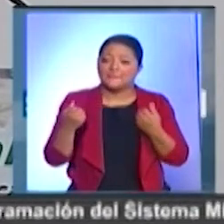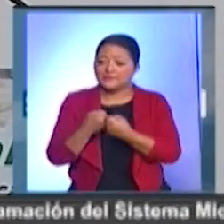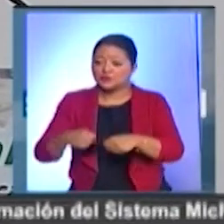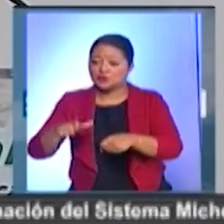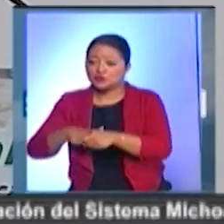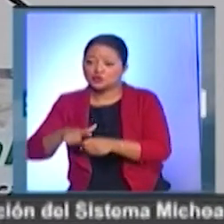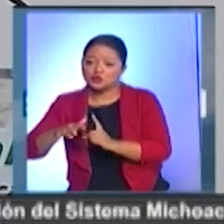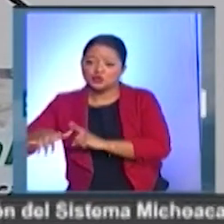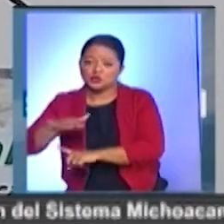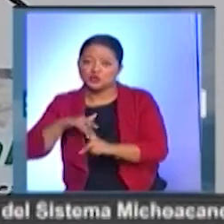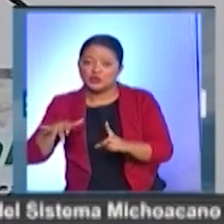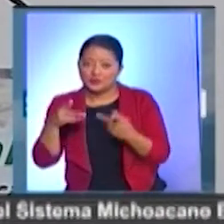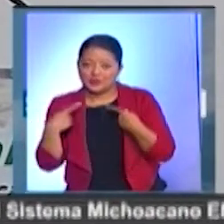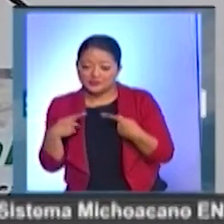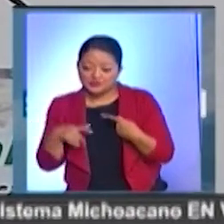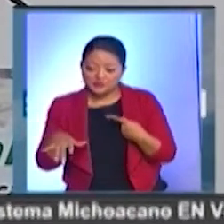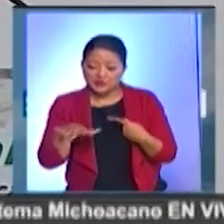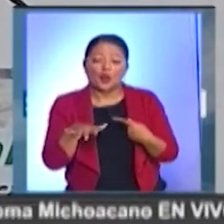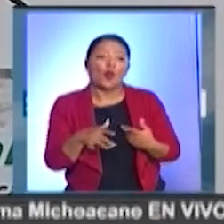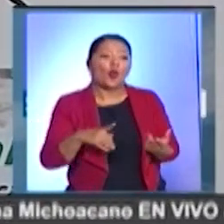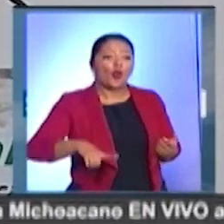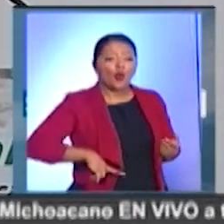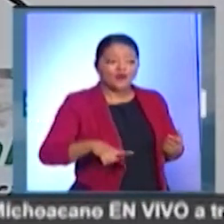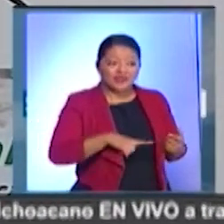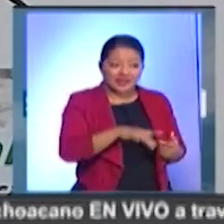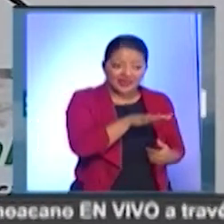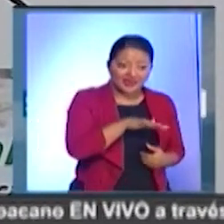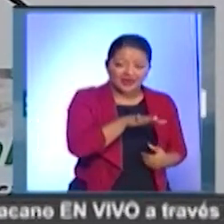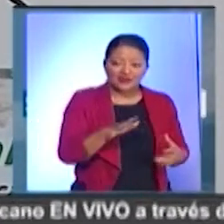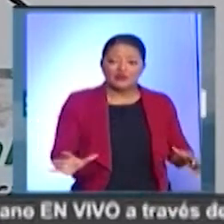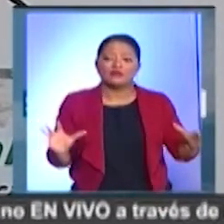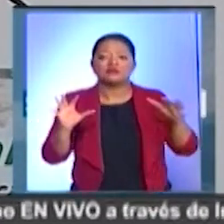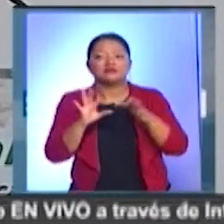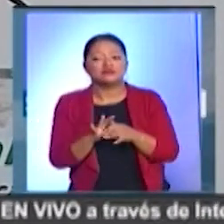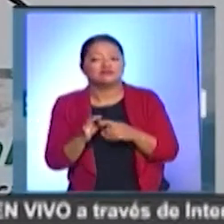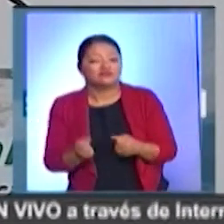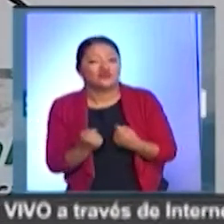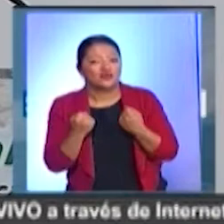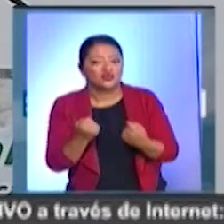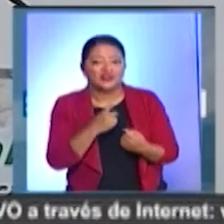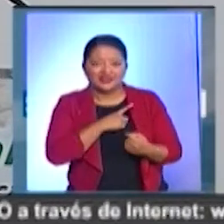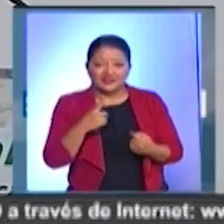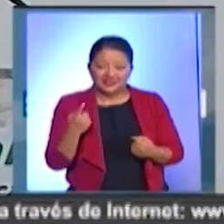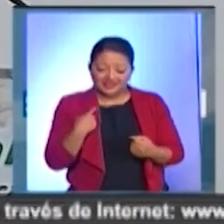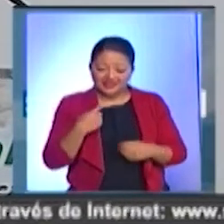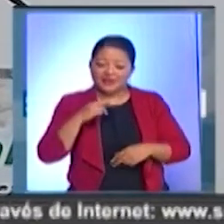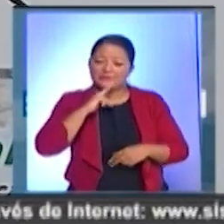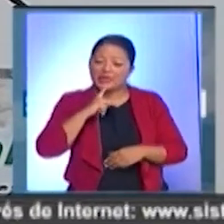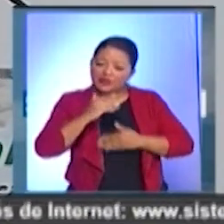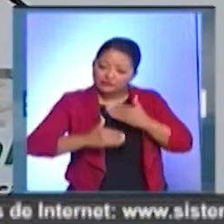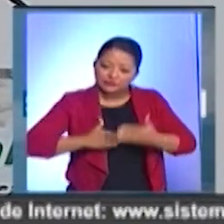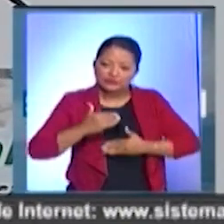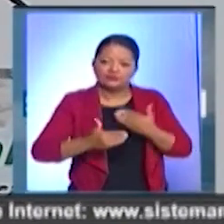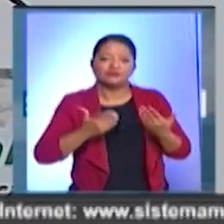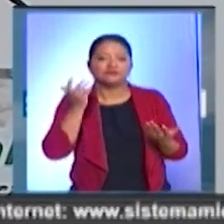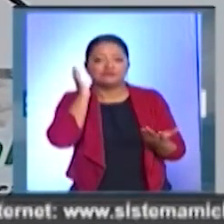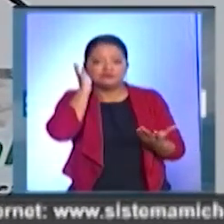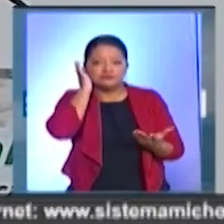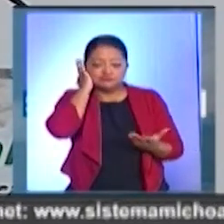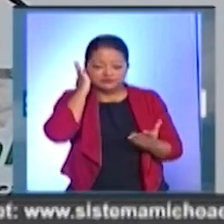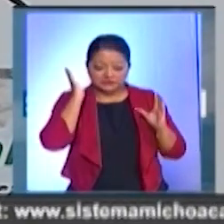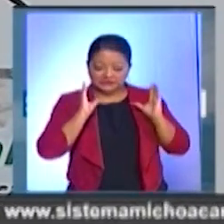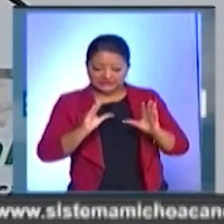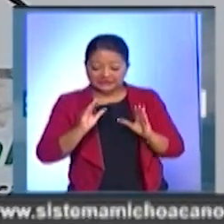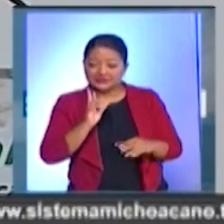existe abordar lo que te haga vamos a mejorar día con día los métodos efectúan una